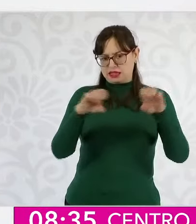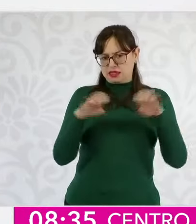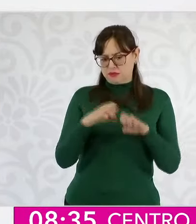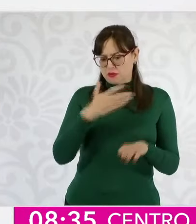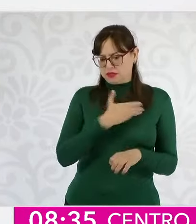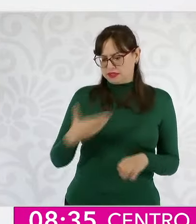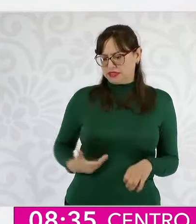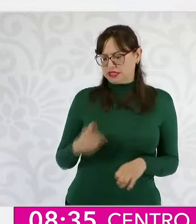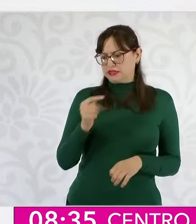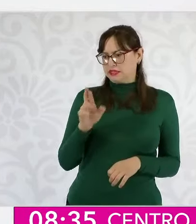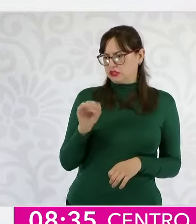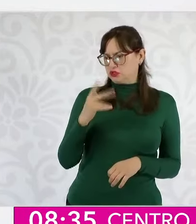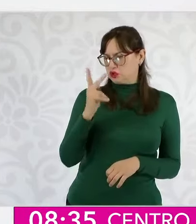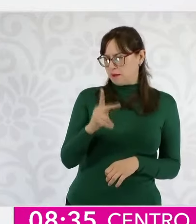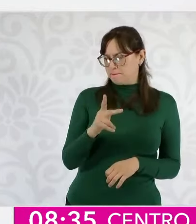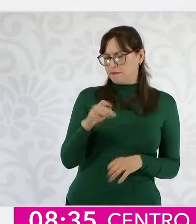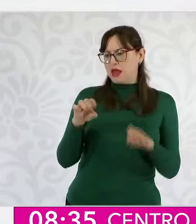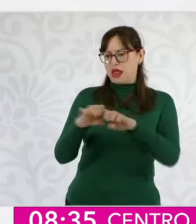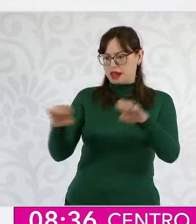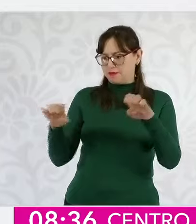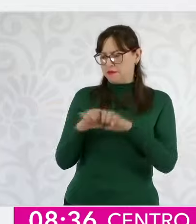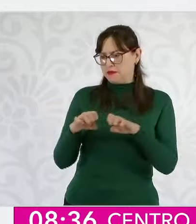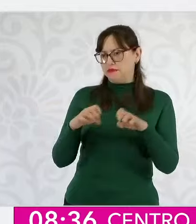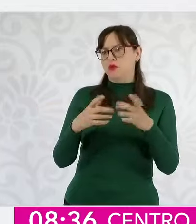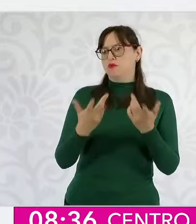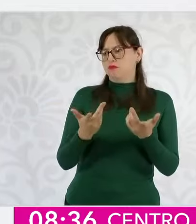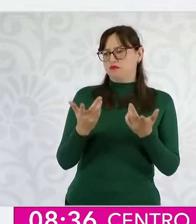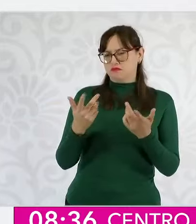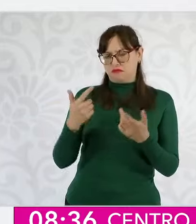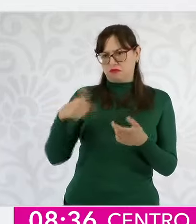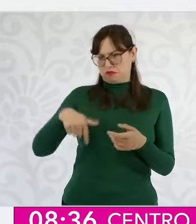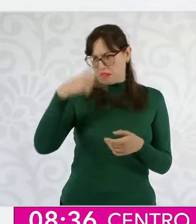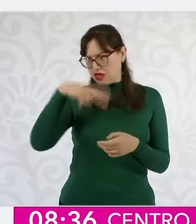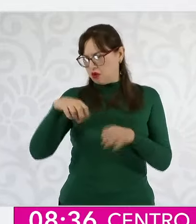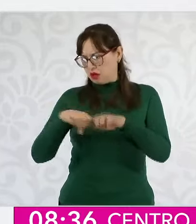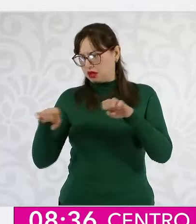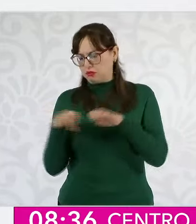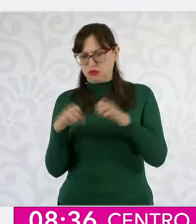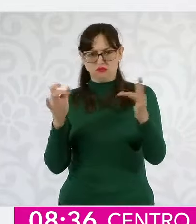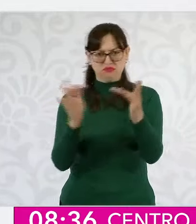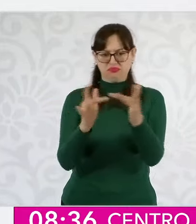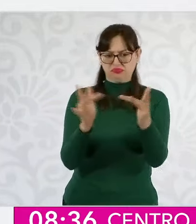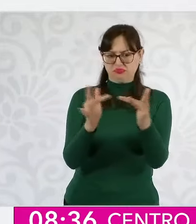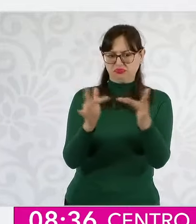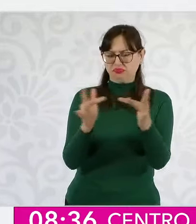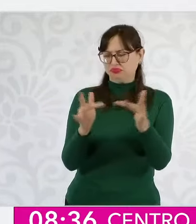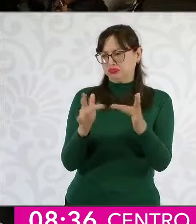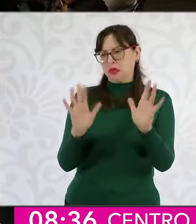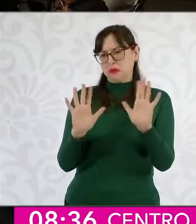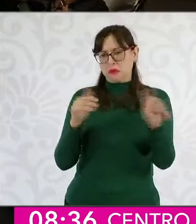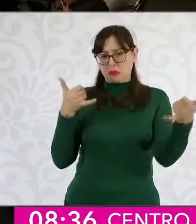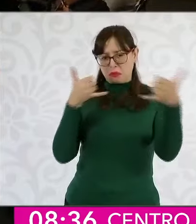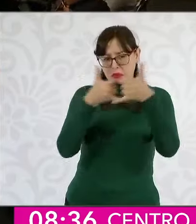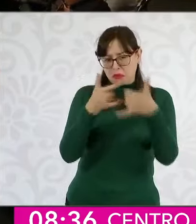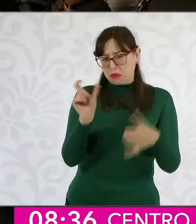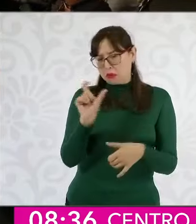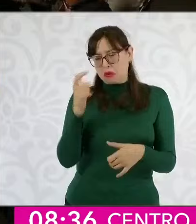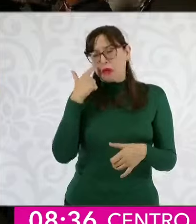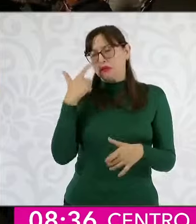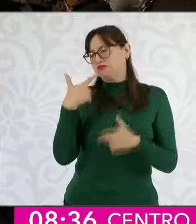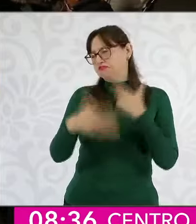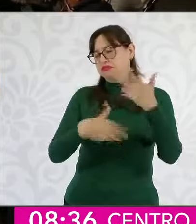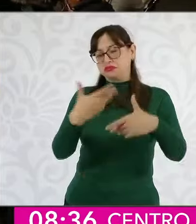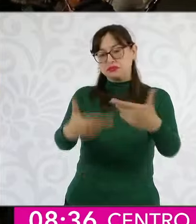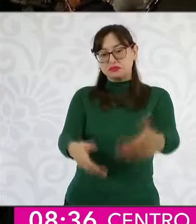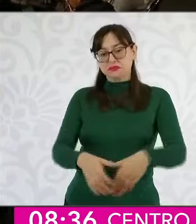y del presidente Trump, y ya habrá pues momento para esta comunicación, la respuesta,